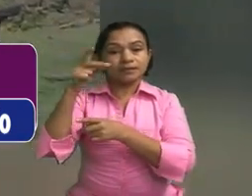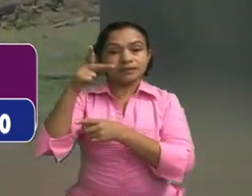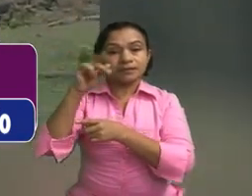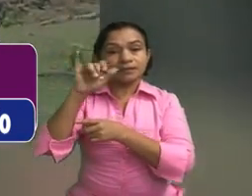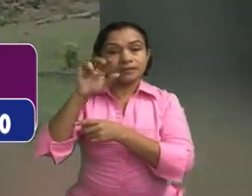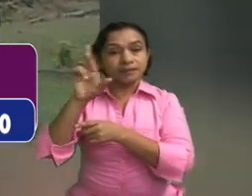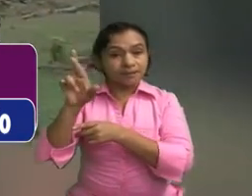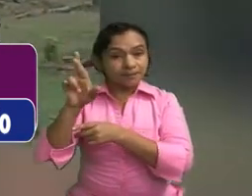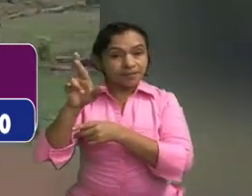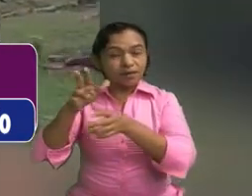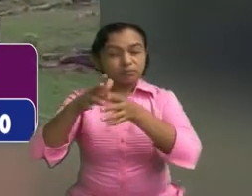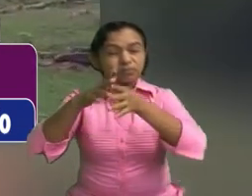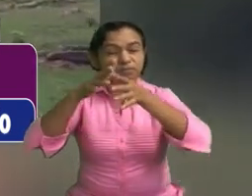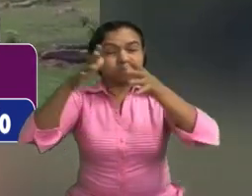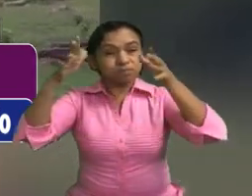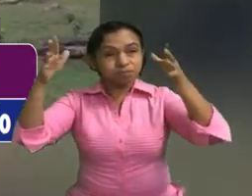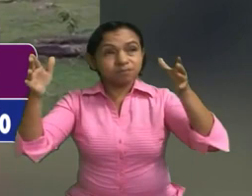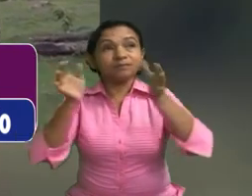eso también es importante